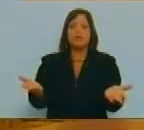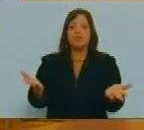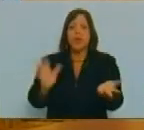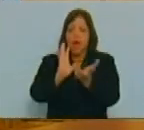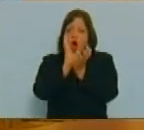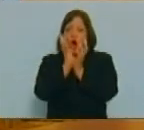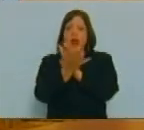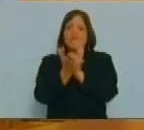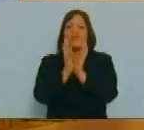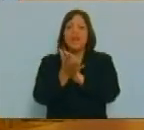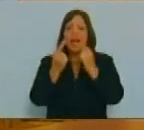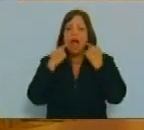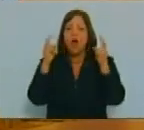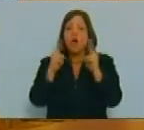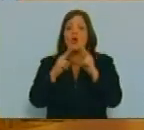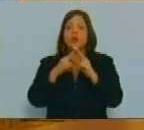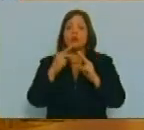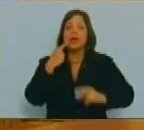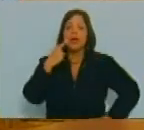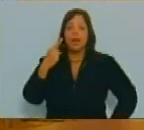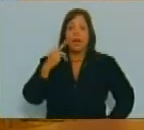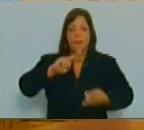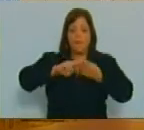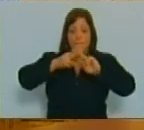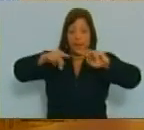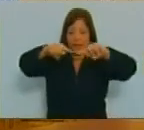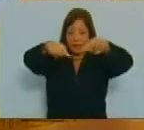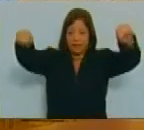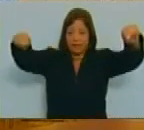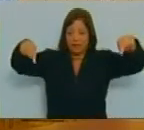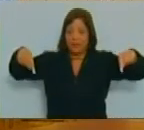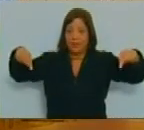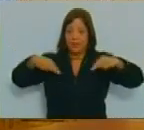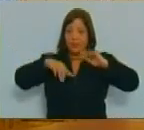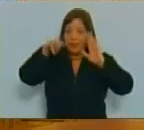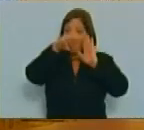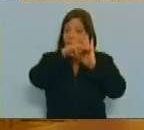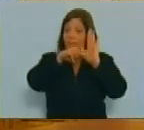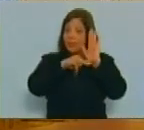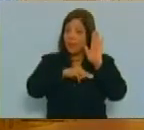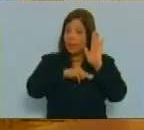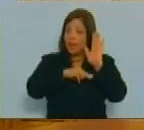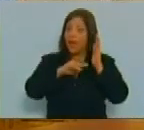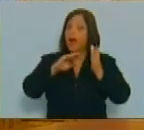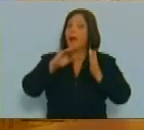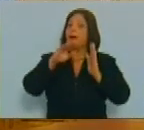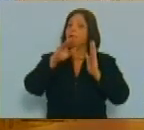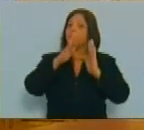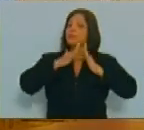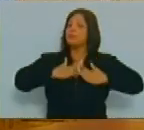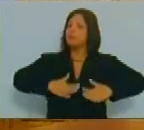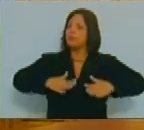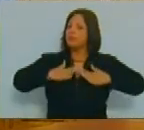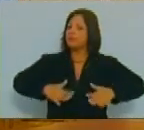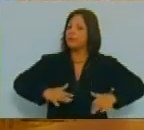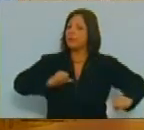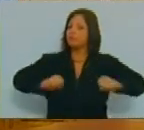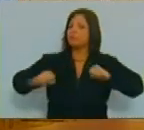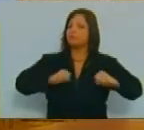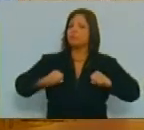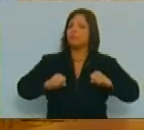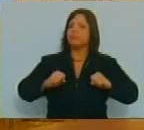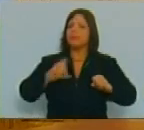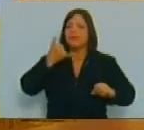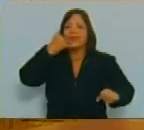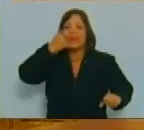los además del cuadrante de paz tiene un conjunto de medidas pasivas y activas el 29